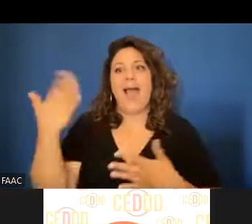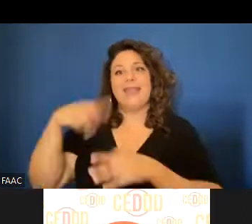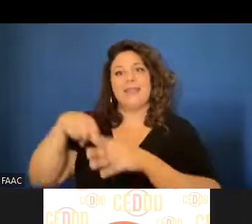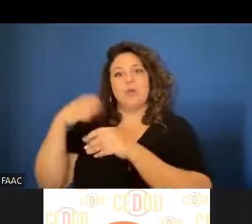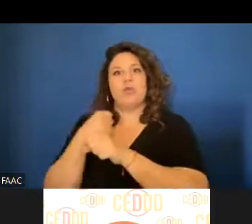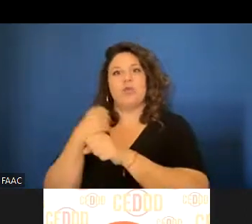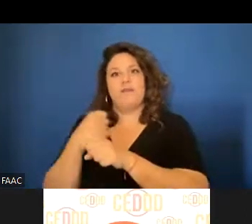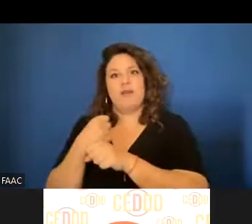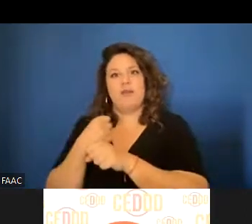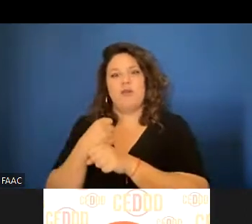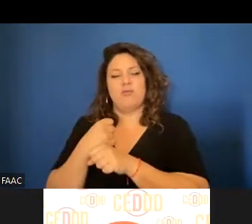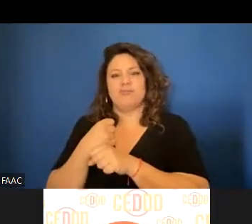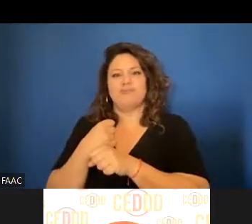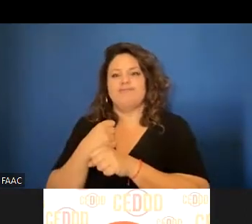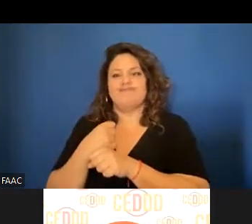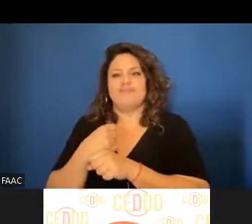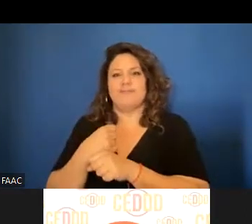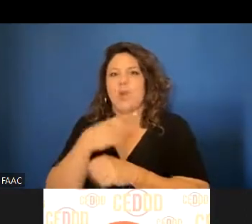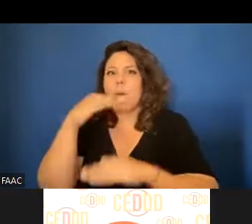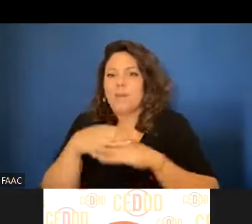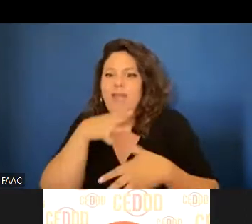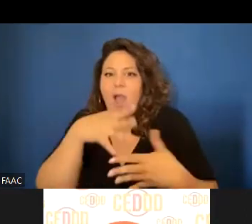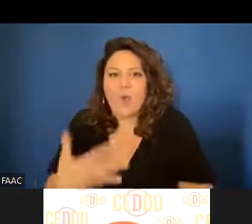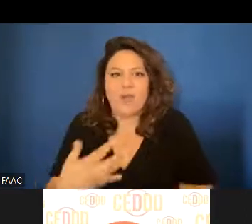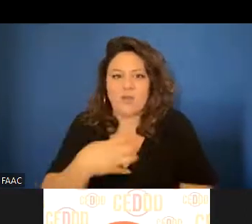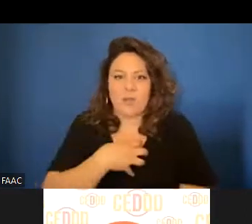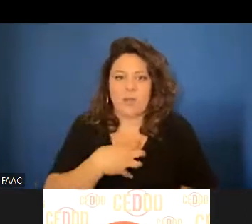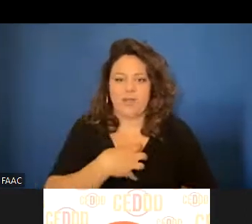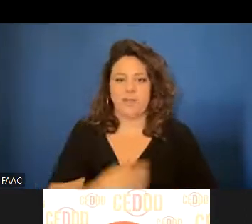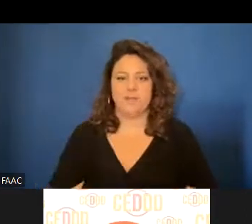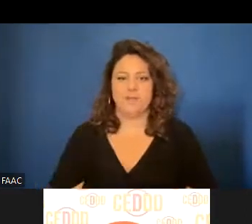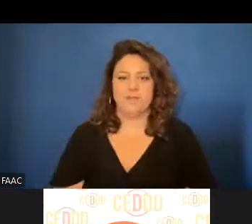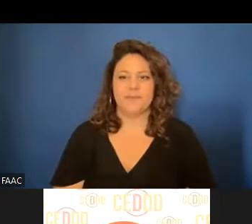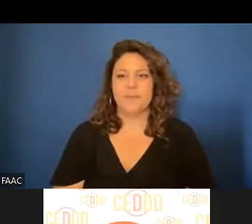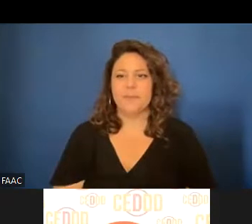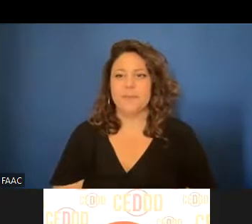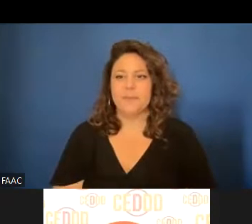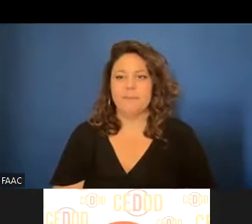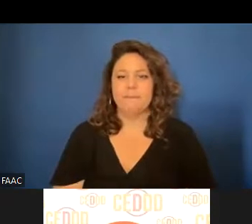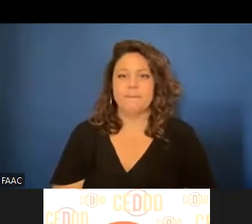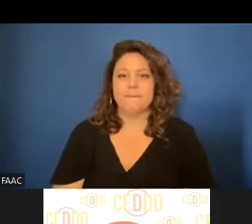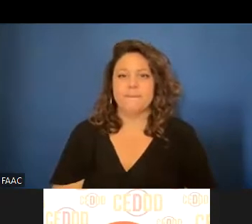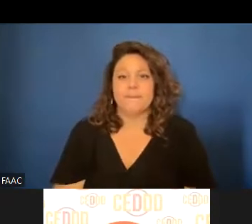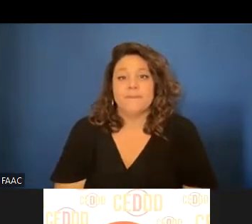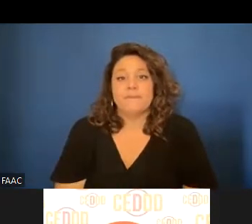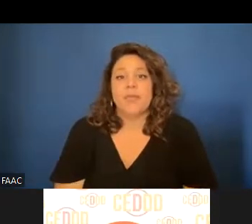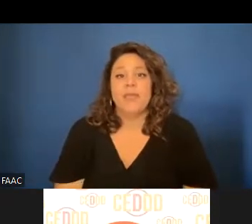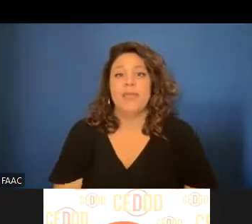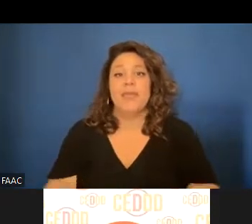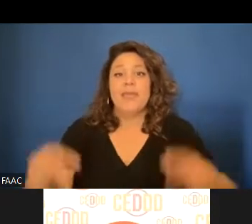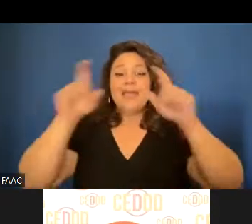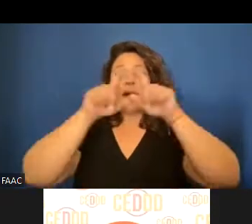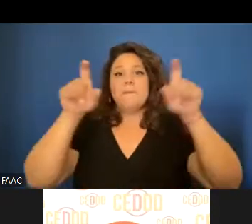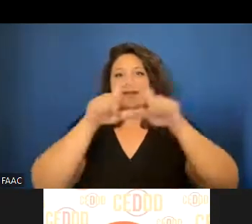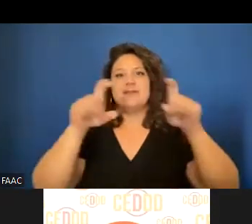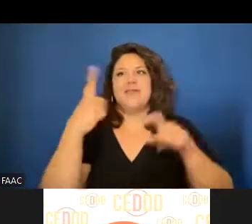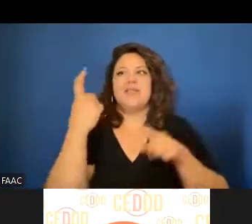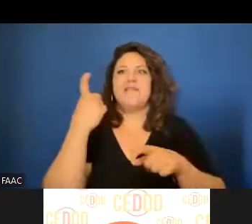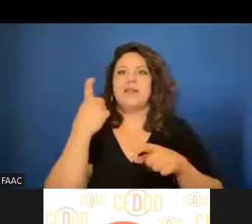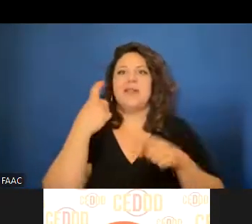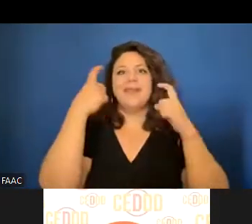en la sentencia de noviembre del 18 del Tribunal Supremo, ¿vale? Antes, por defecto, antes de noviembre del 18, cualquier